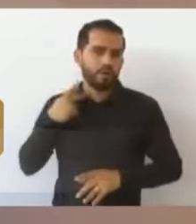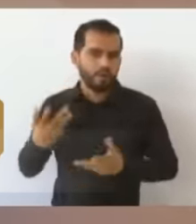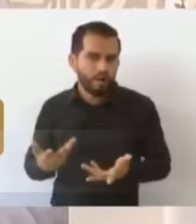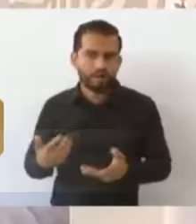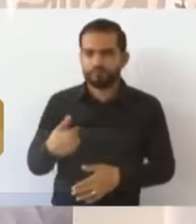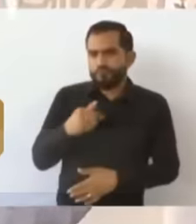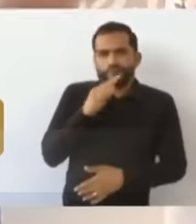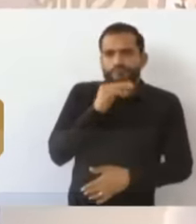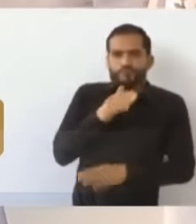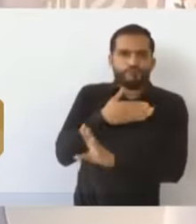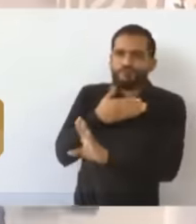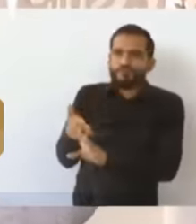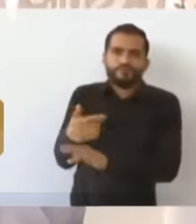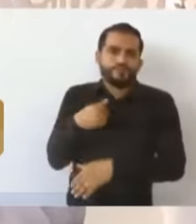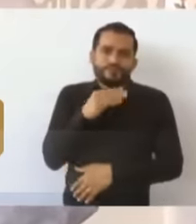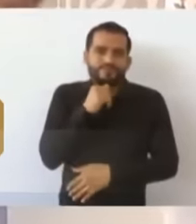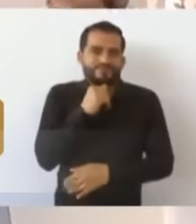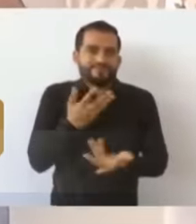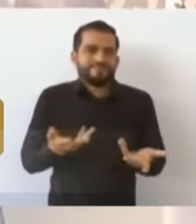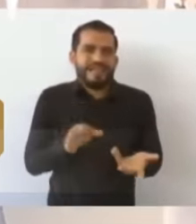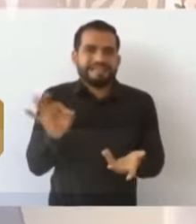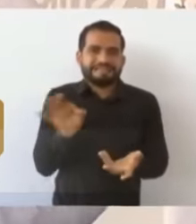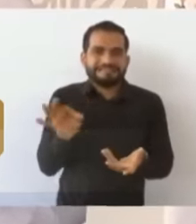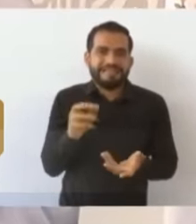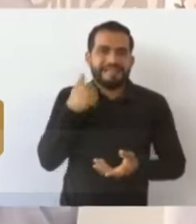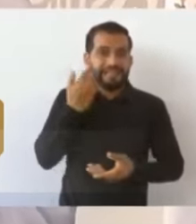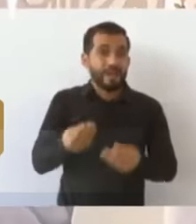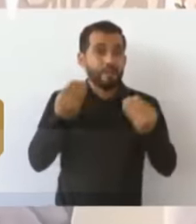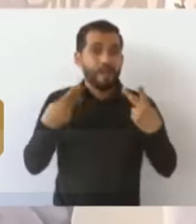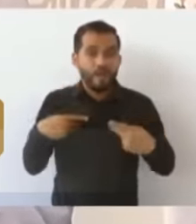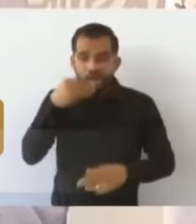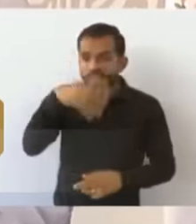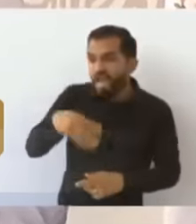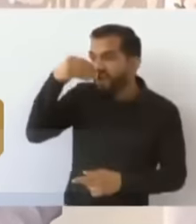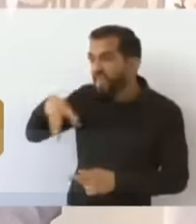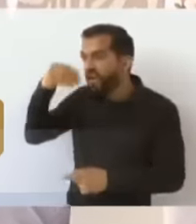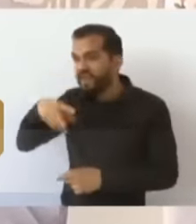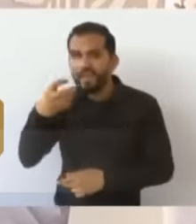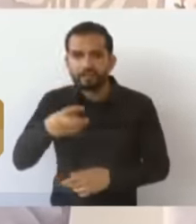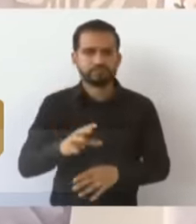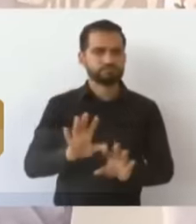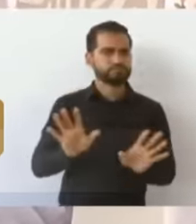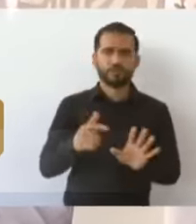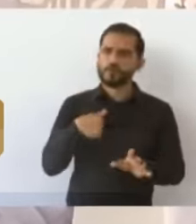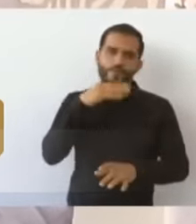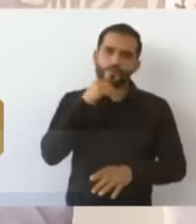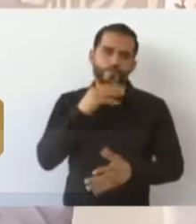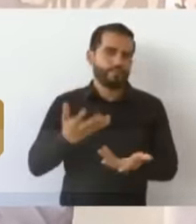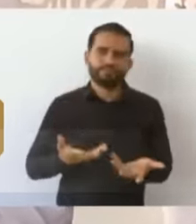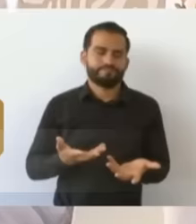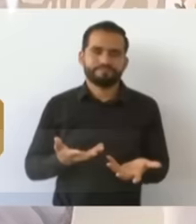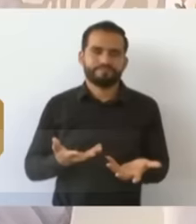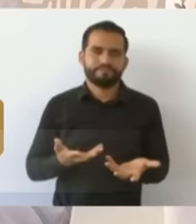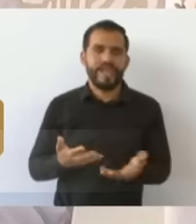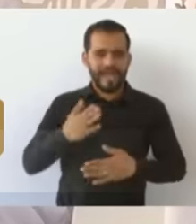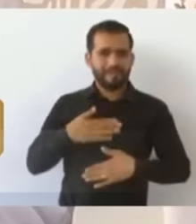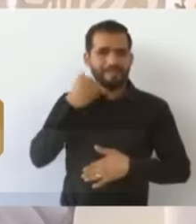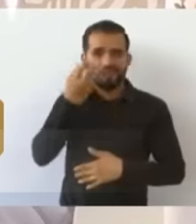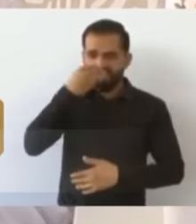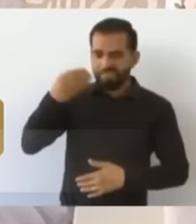quedar mal. No puedo permitir que se pretenda manchar, porque muchas de las cosas tienen ese propósito. Mancharme